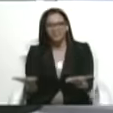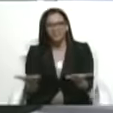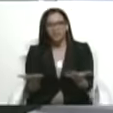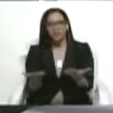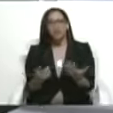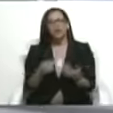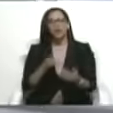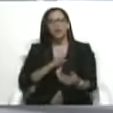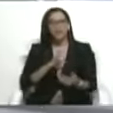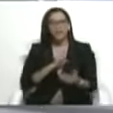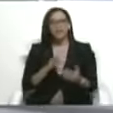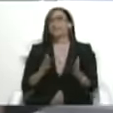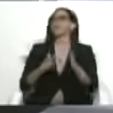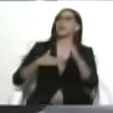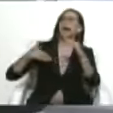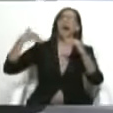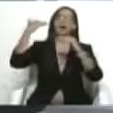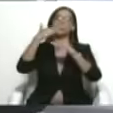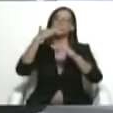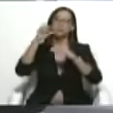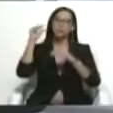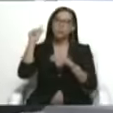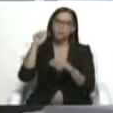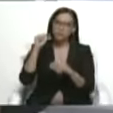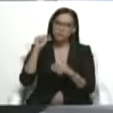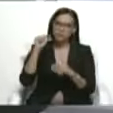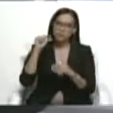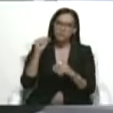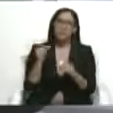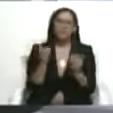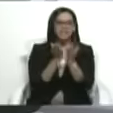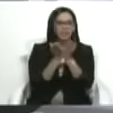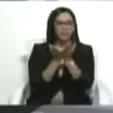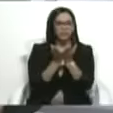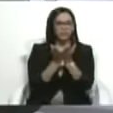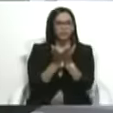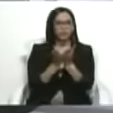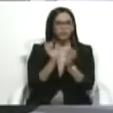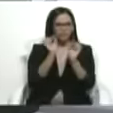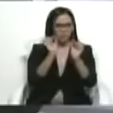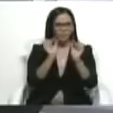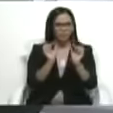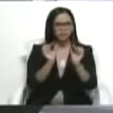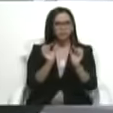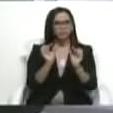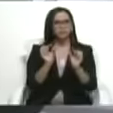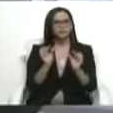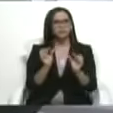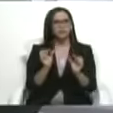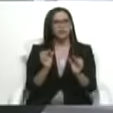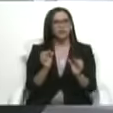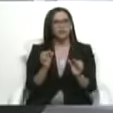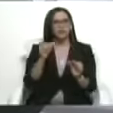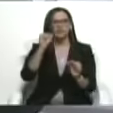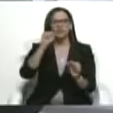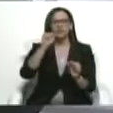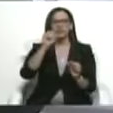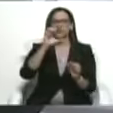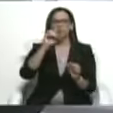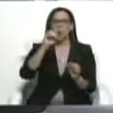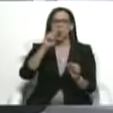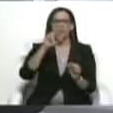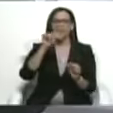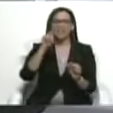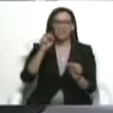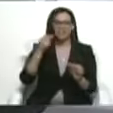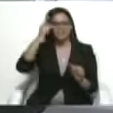que implica el alto momento que estudió en su momento fíjate tú, Sócrates, Platón, Aristóteles,